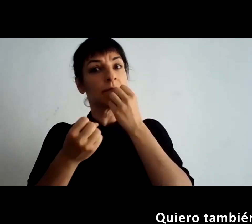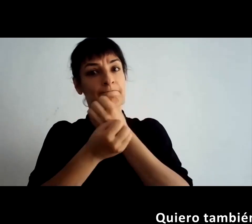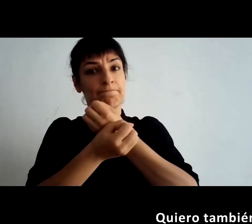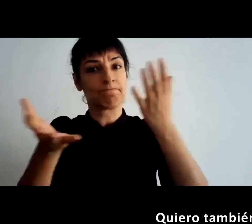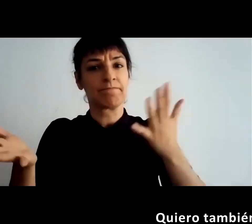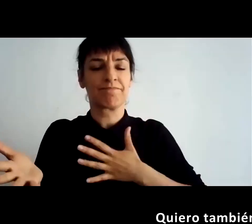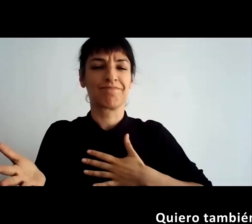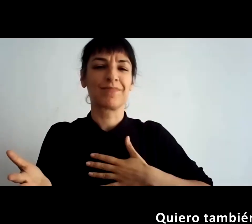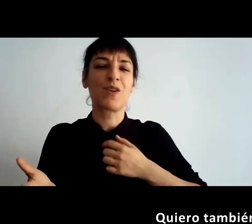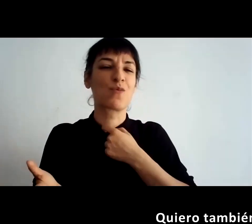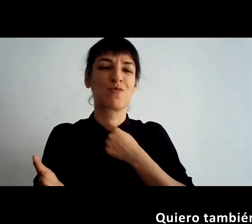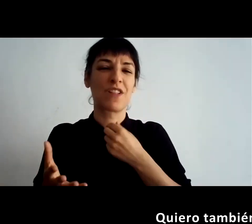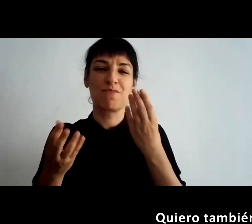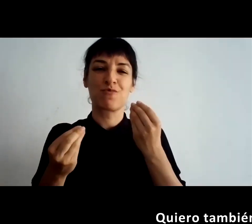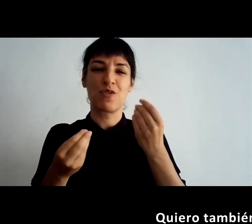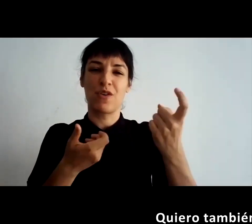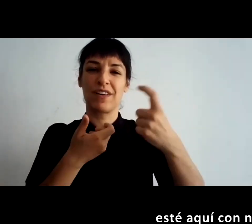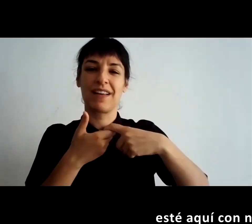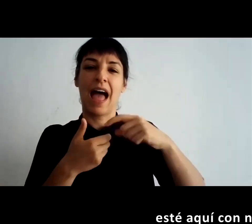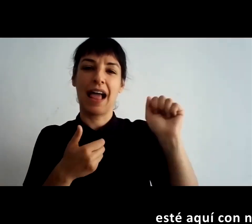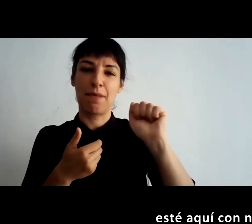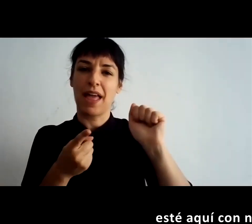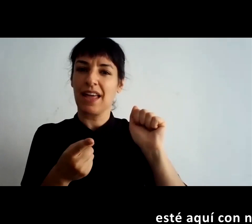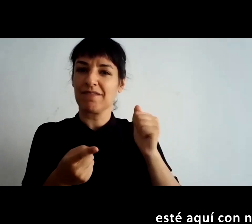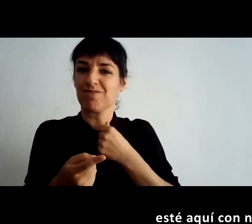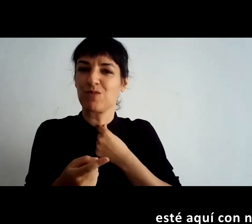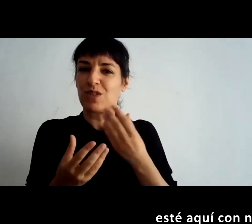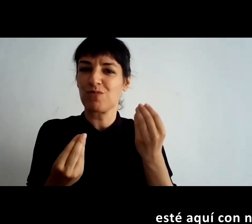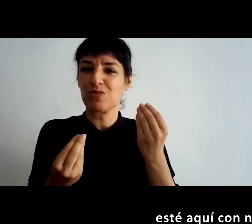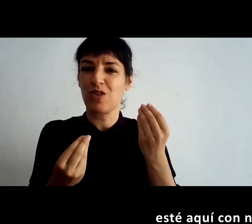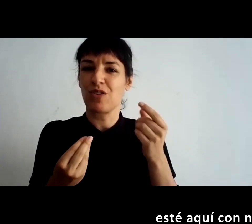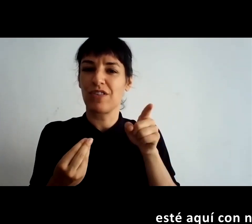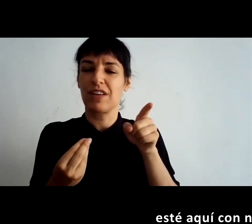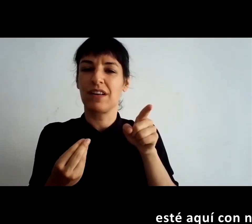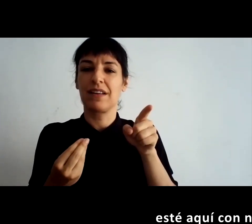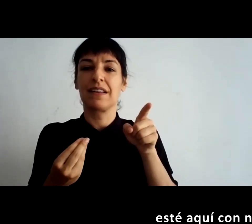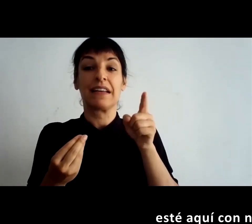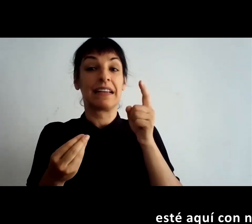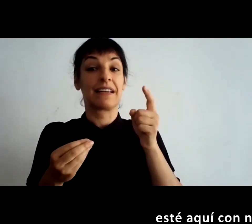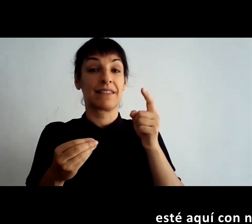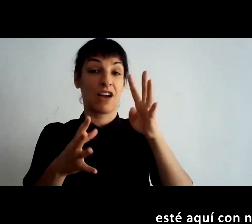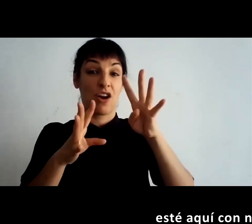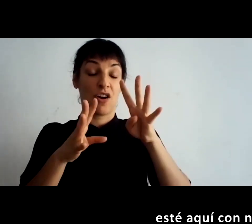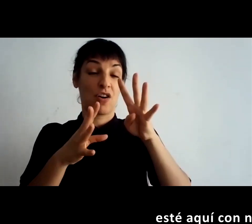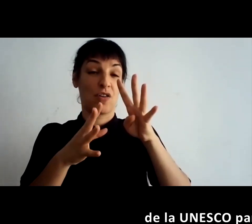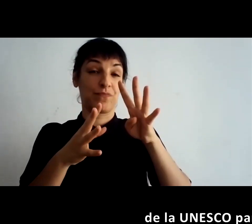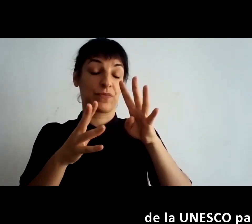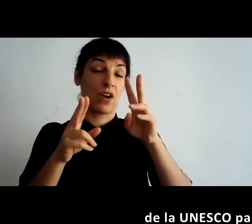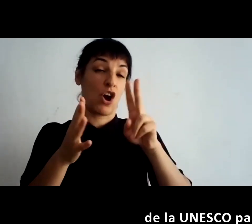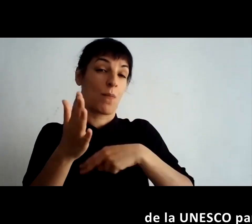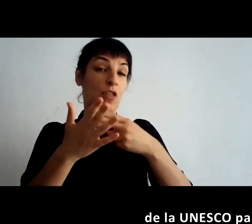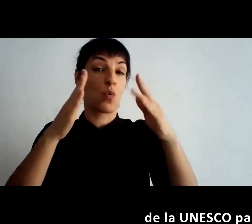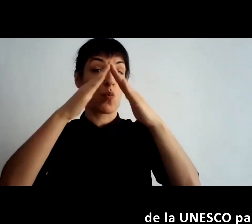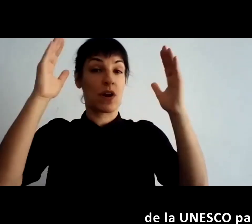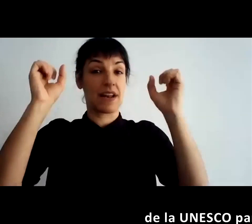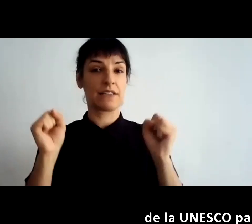manifestaros, me gusta mucho que hoy esté aquí con nosotros Albert, manifestaros también que en el marco de la Convención de la UNESCO para la Salvaguarda